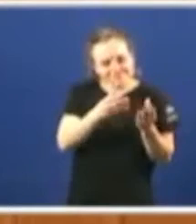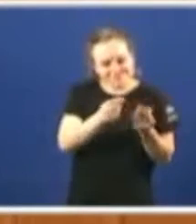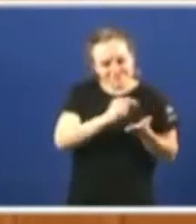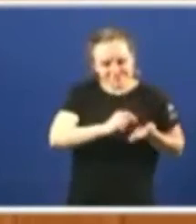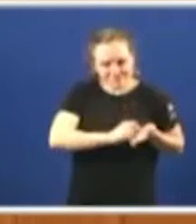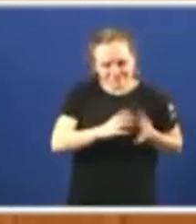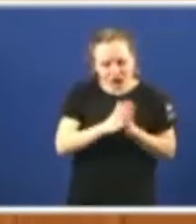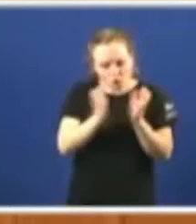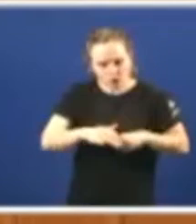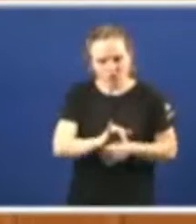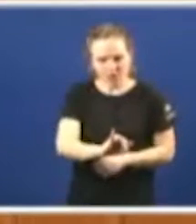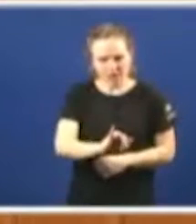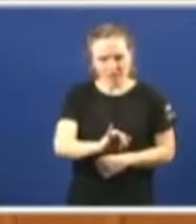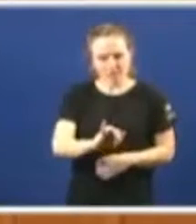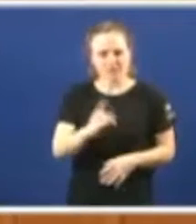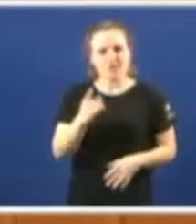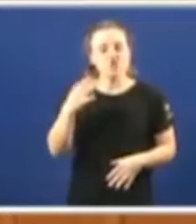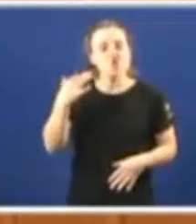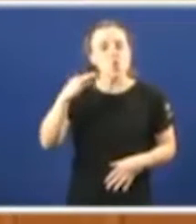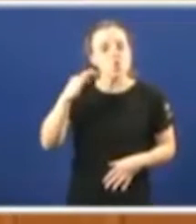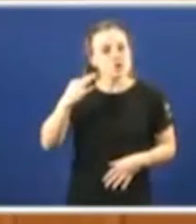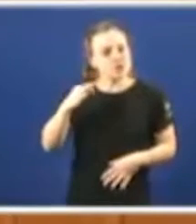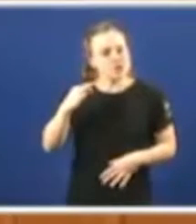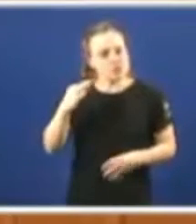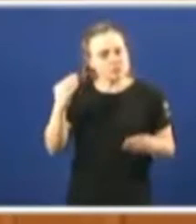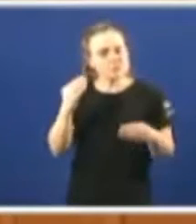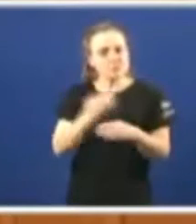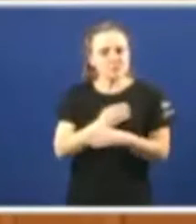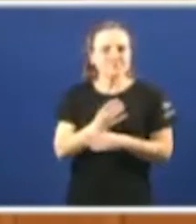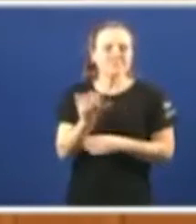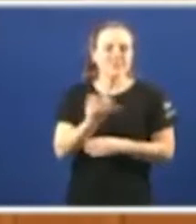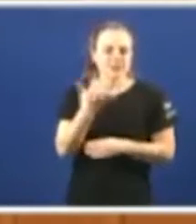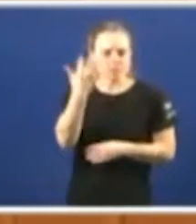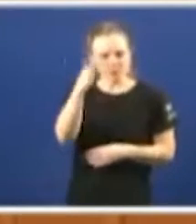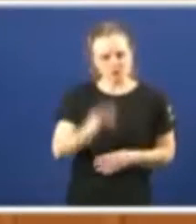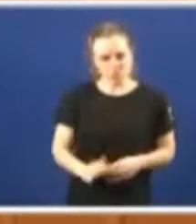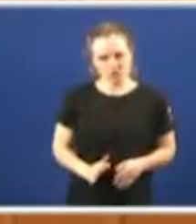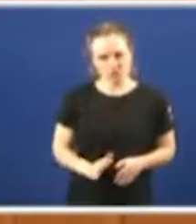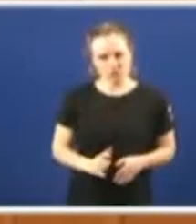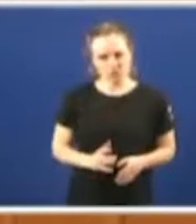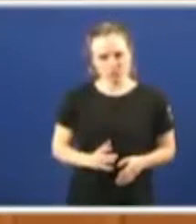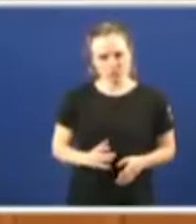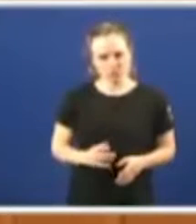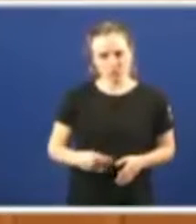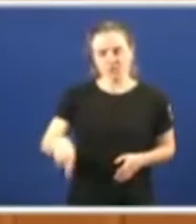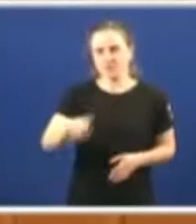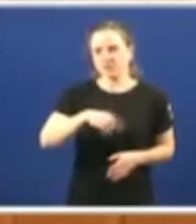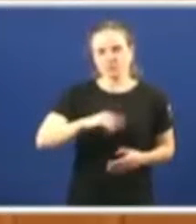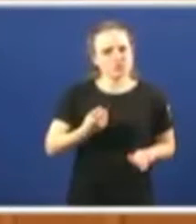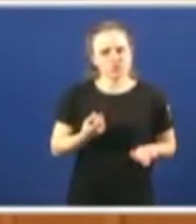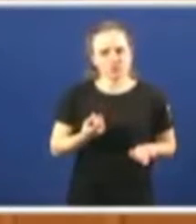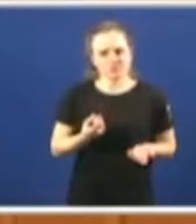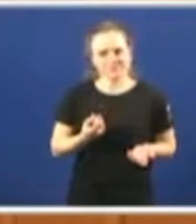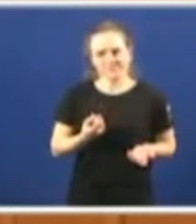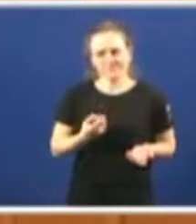única cousa na que non chegamos a acordo? Dotación orzamentaria. E nós, por suposto, non vamos a avalar, como